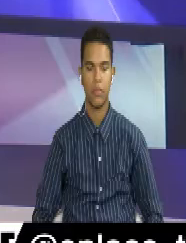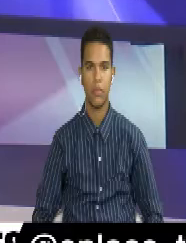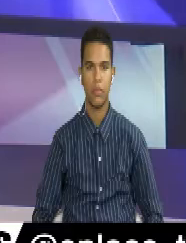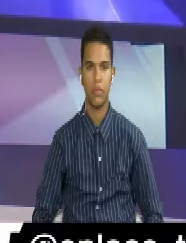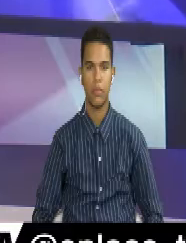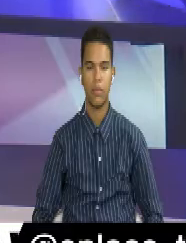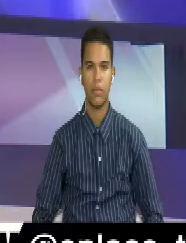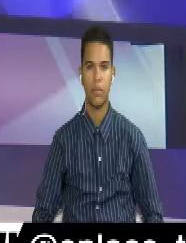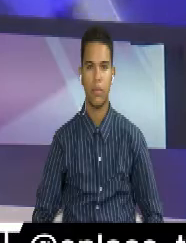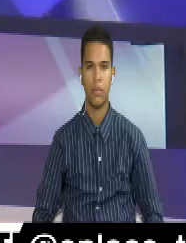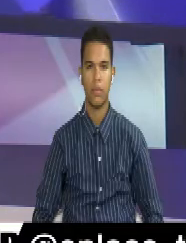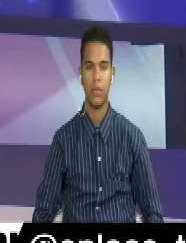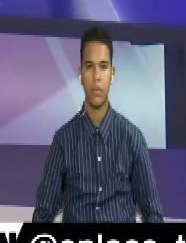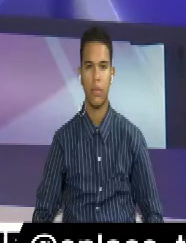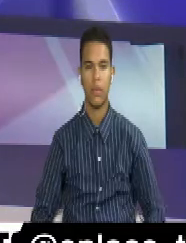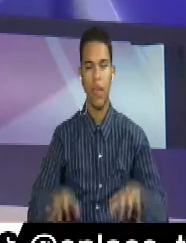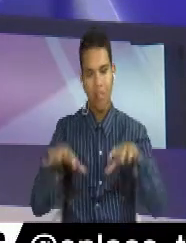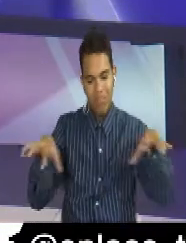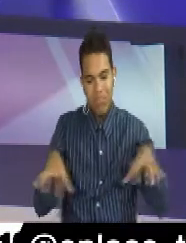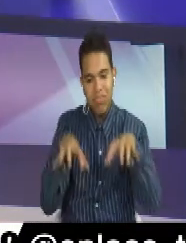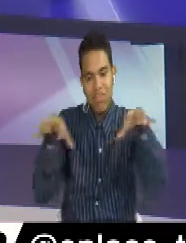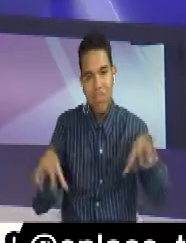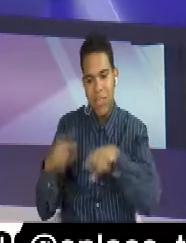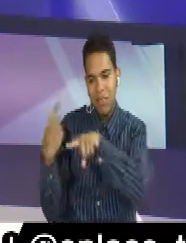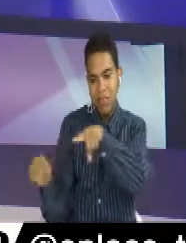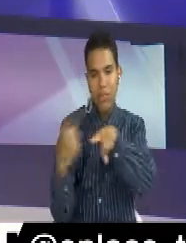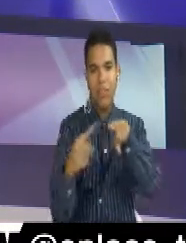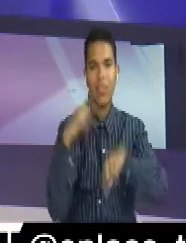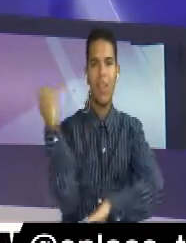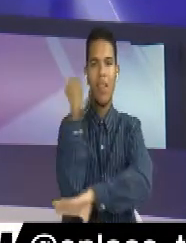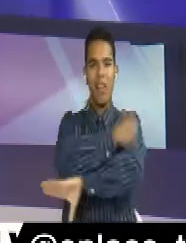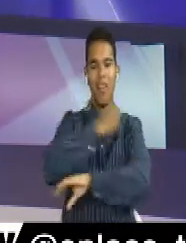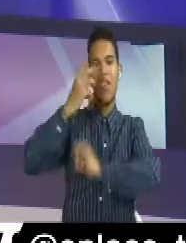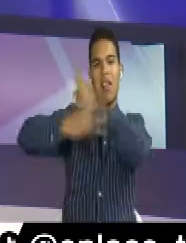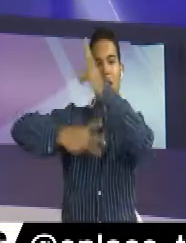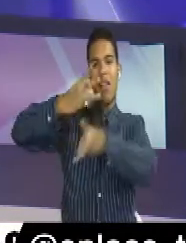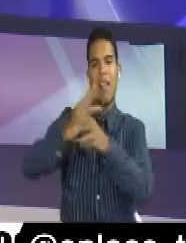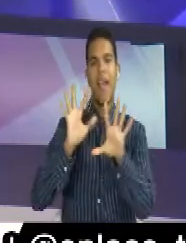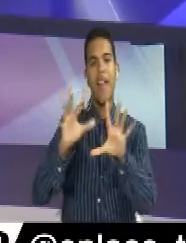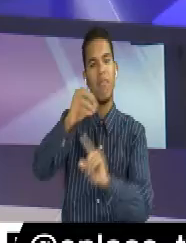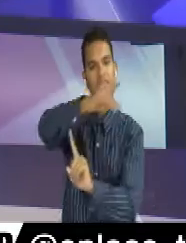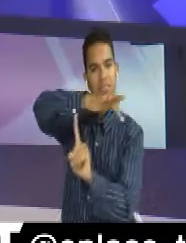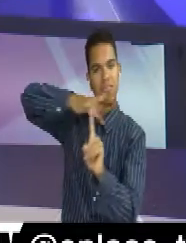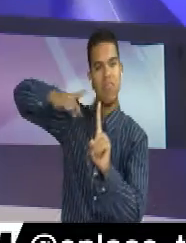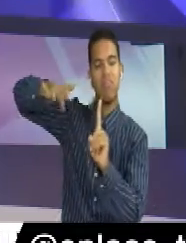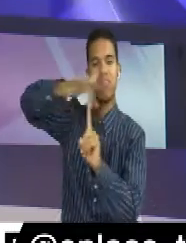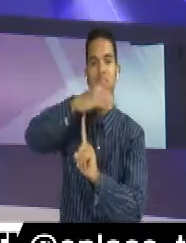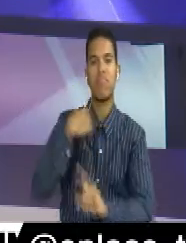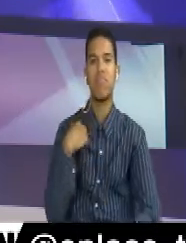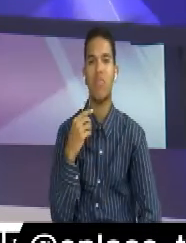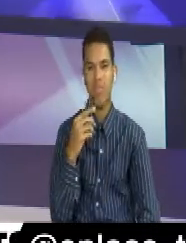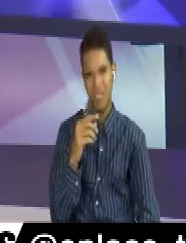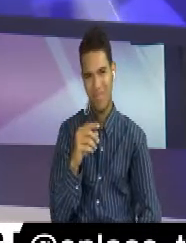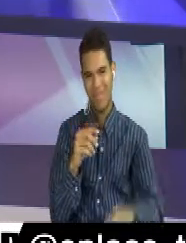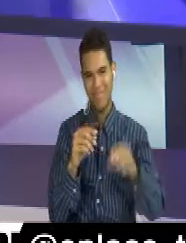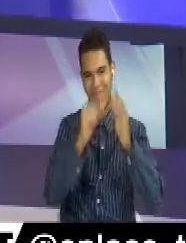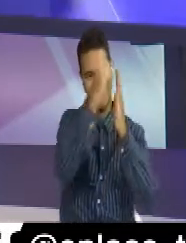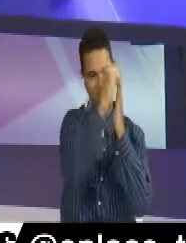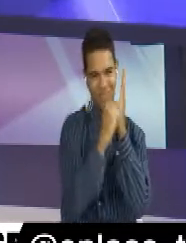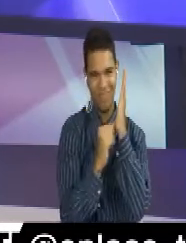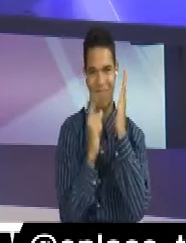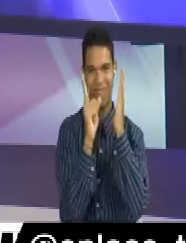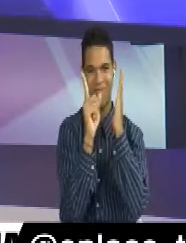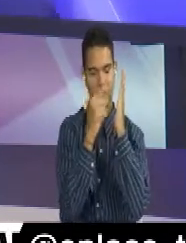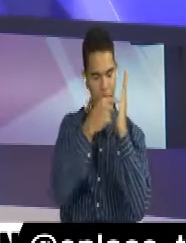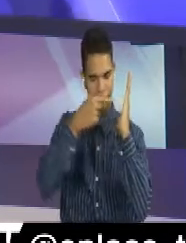Y con distintas actividades se cumple en la ciudad el Día Mundial del Medio Ambiente. Una de ellas estuvo coordinada por la Policía Nacional en asocio